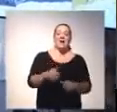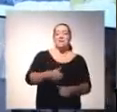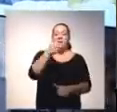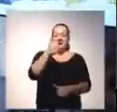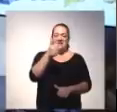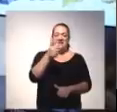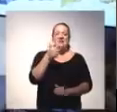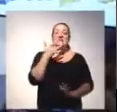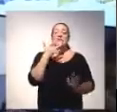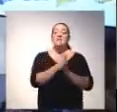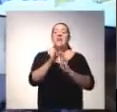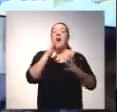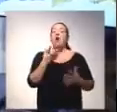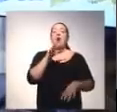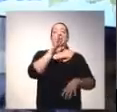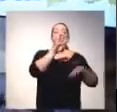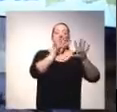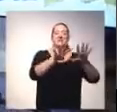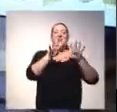decir, que tenemos ahora mismo una superficie de